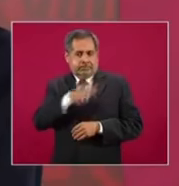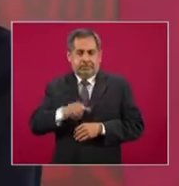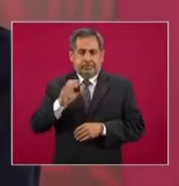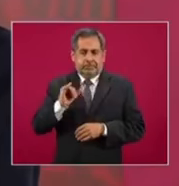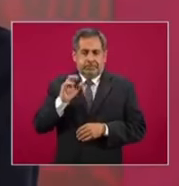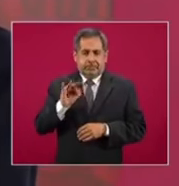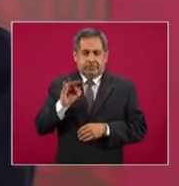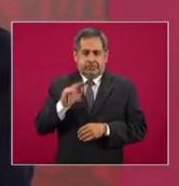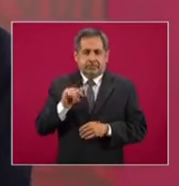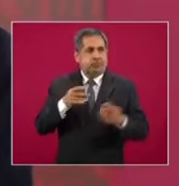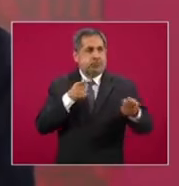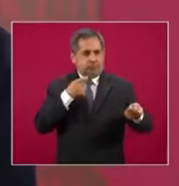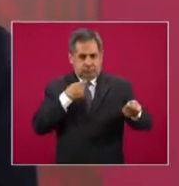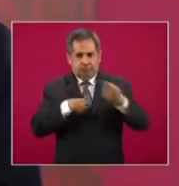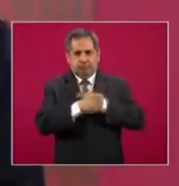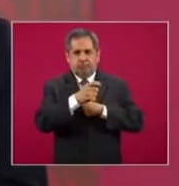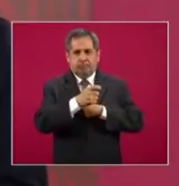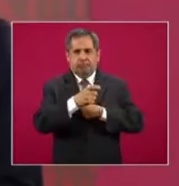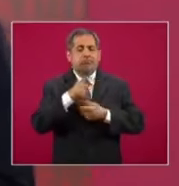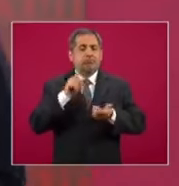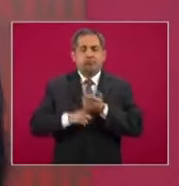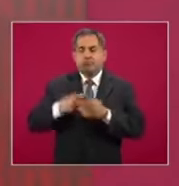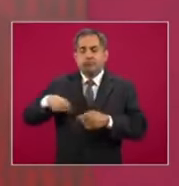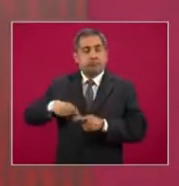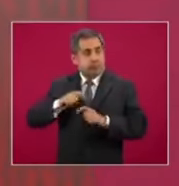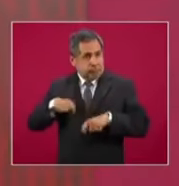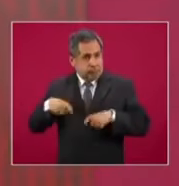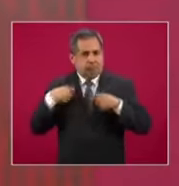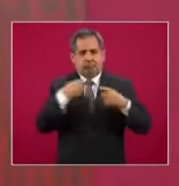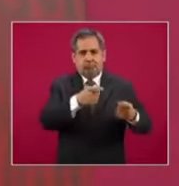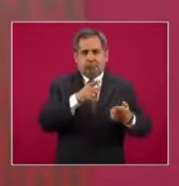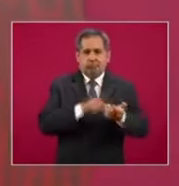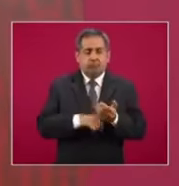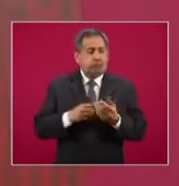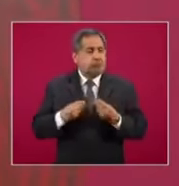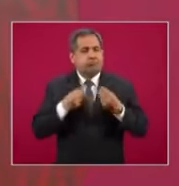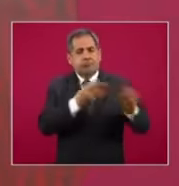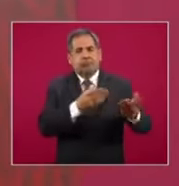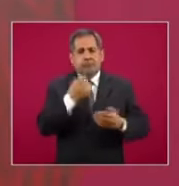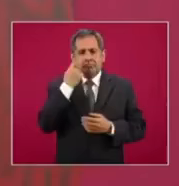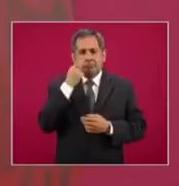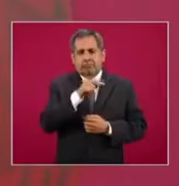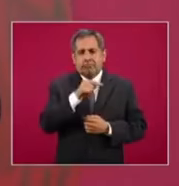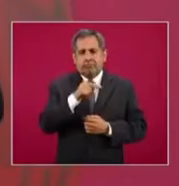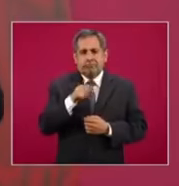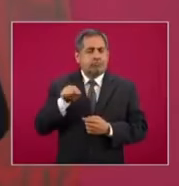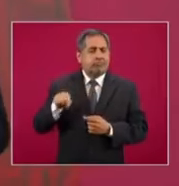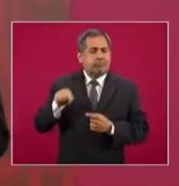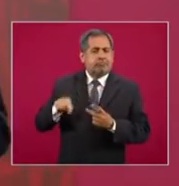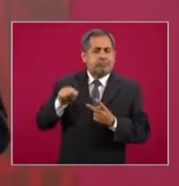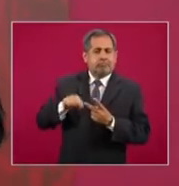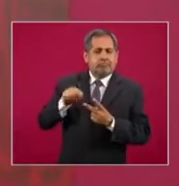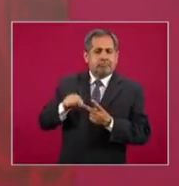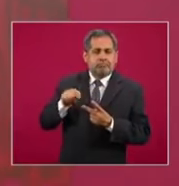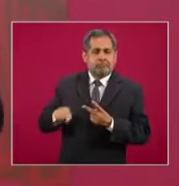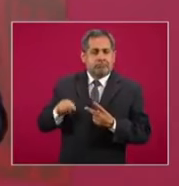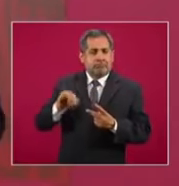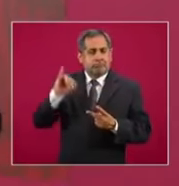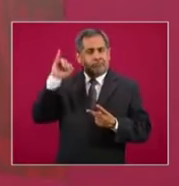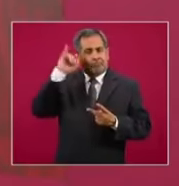100 fuegos para que nosotros les mandáramos a un